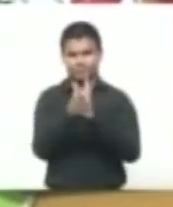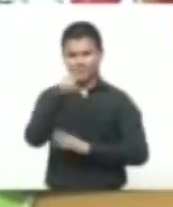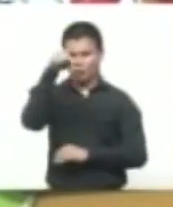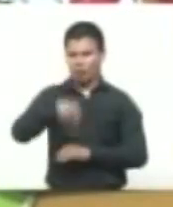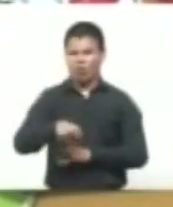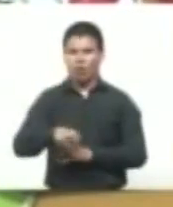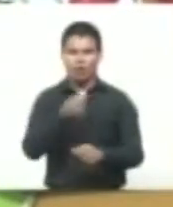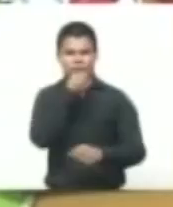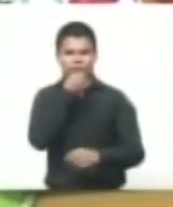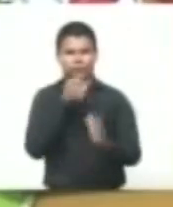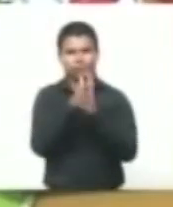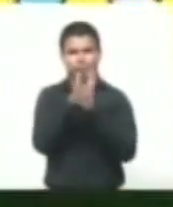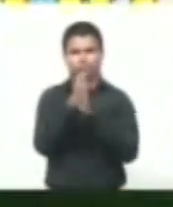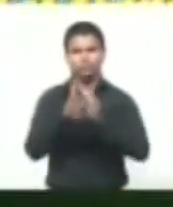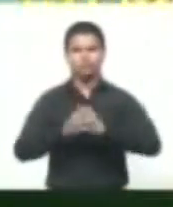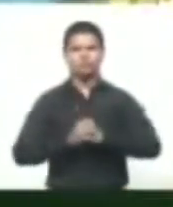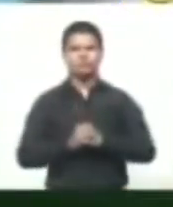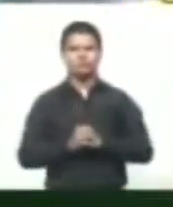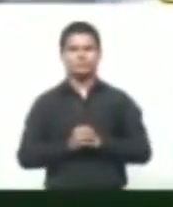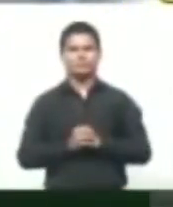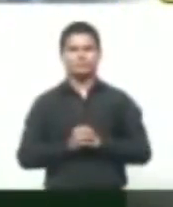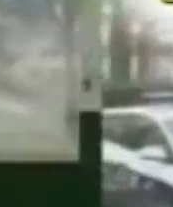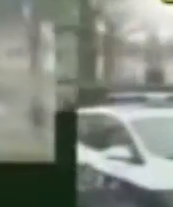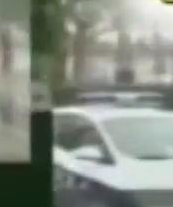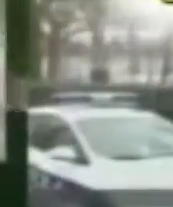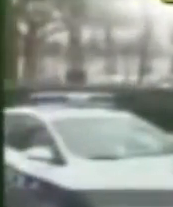están haciendo noticia.